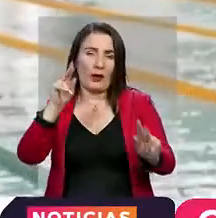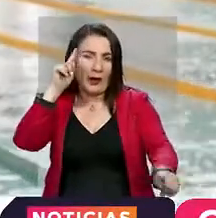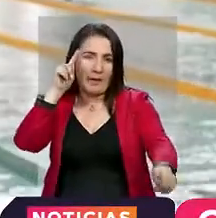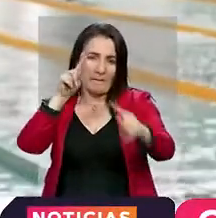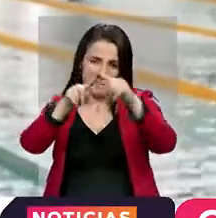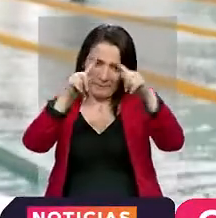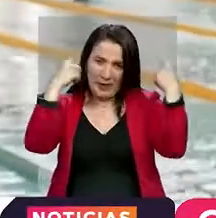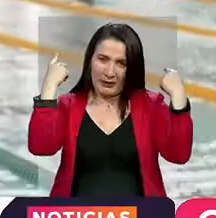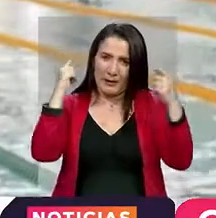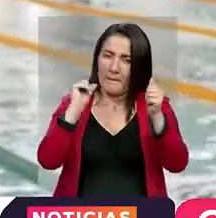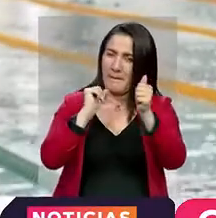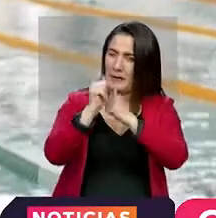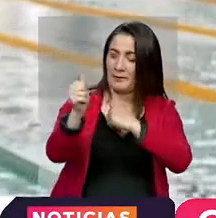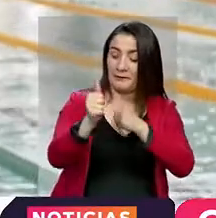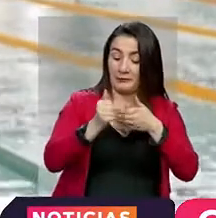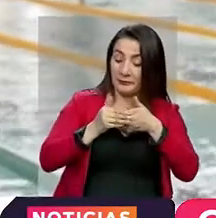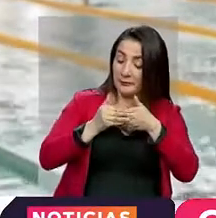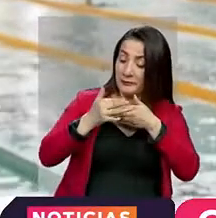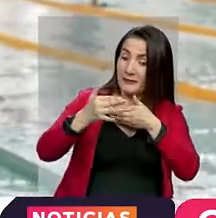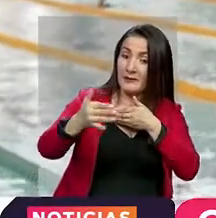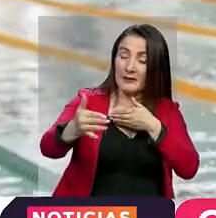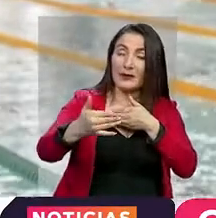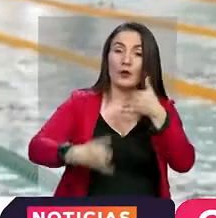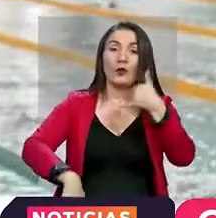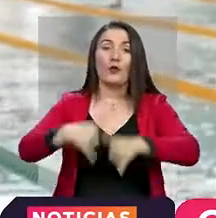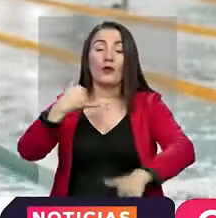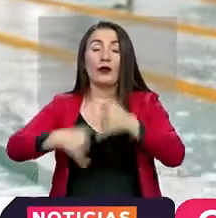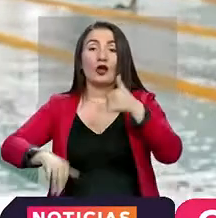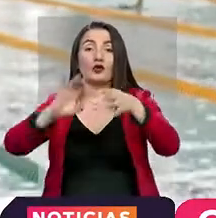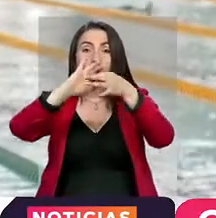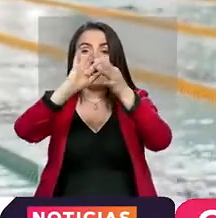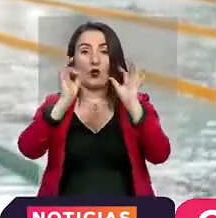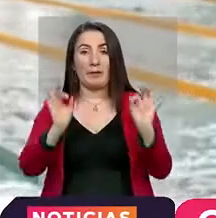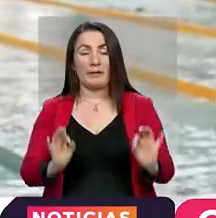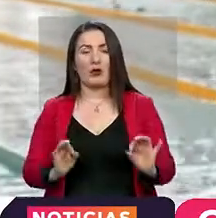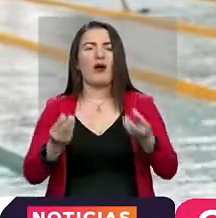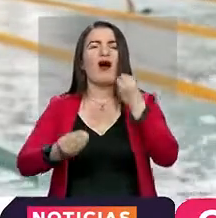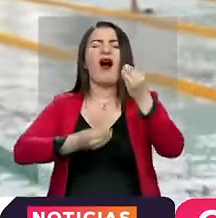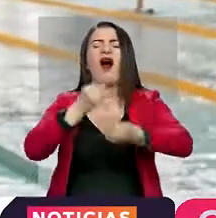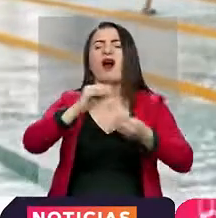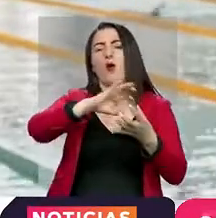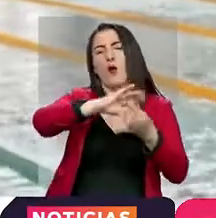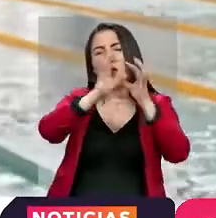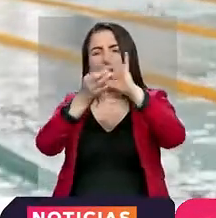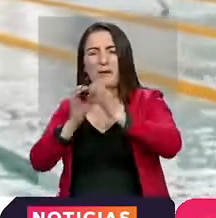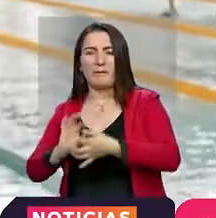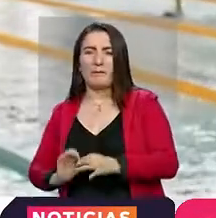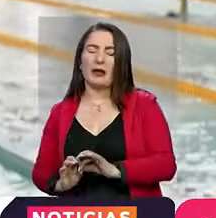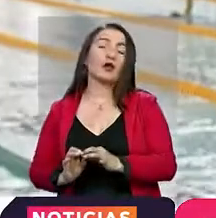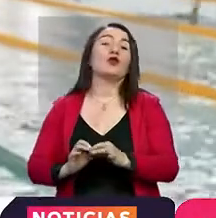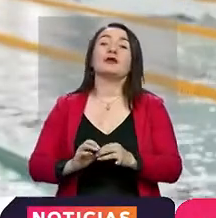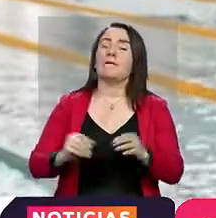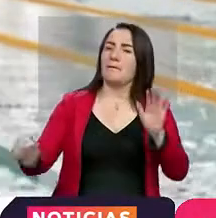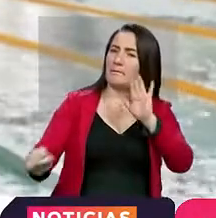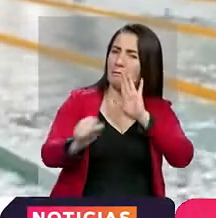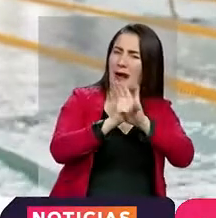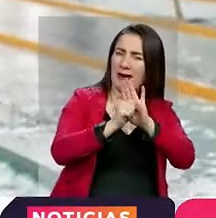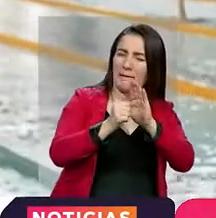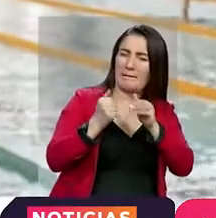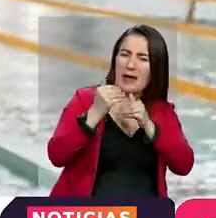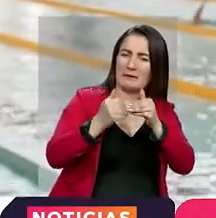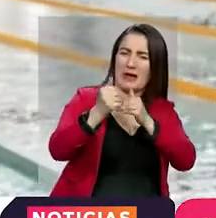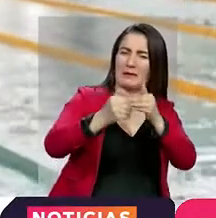alguna, de aquí a Juegos Olímpicos, es realizar esta marca de Juegos Olímpicos, acercarnos a esta marca cada vez